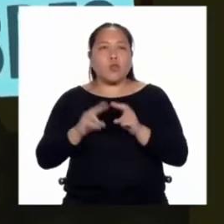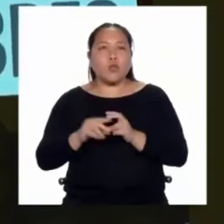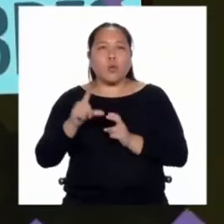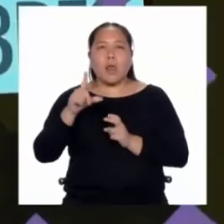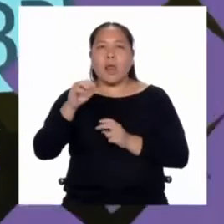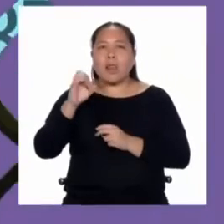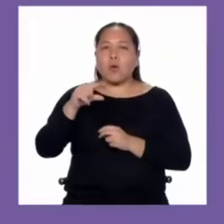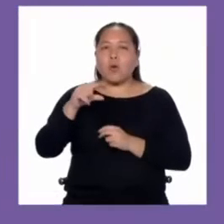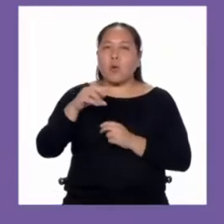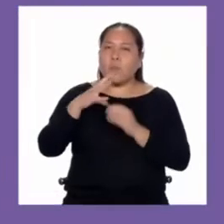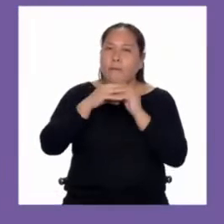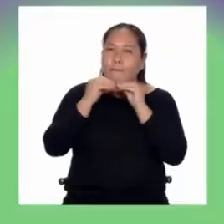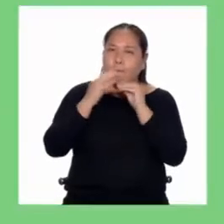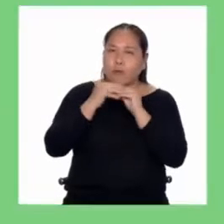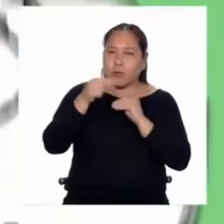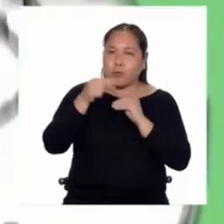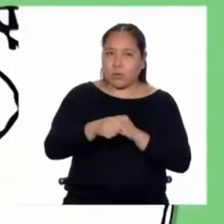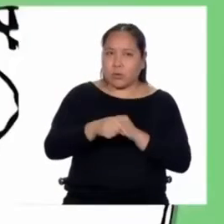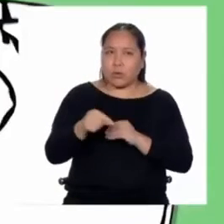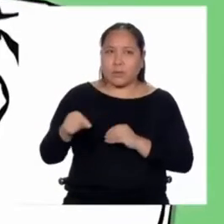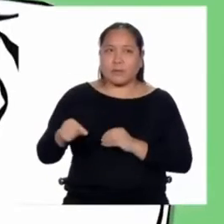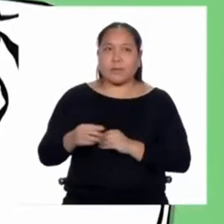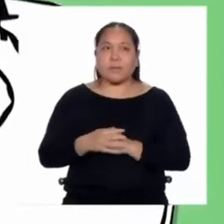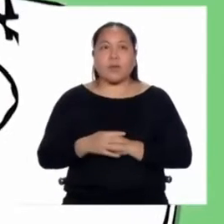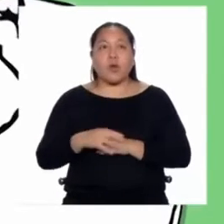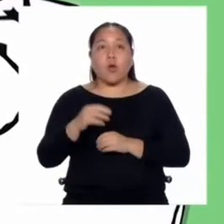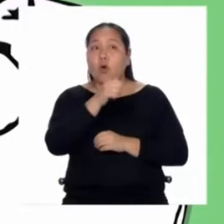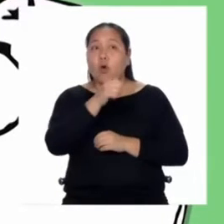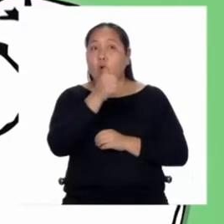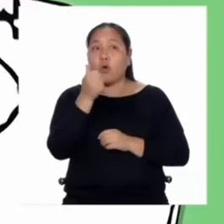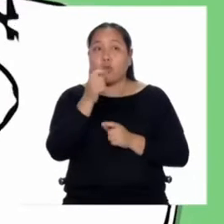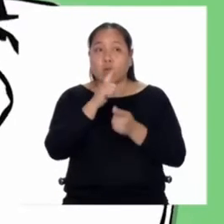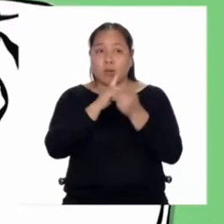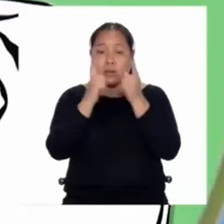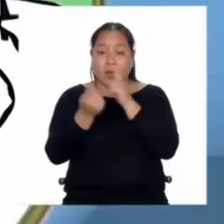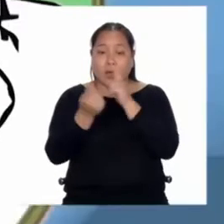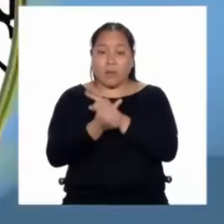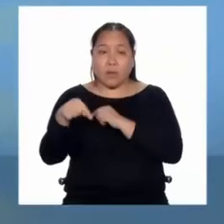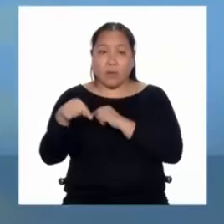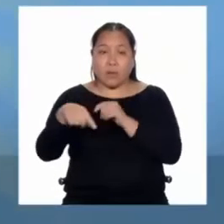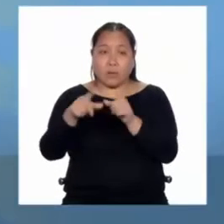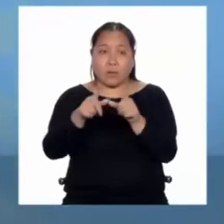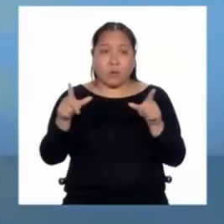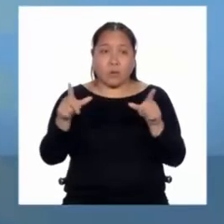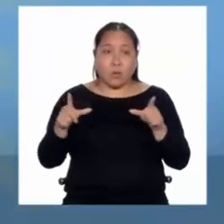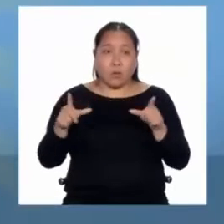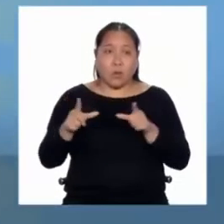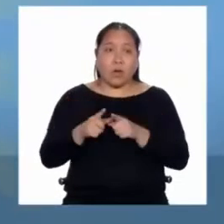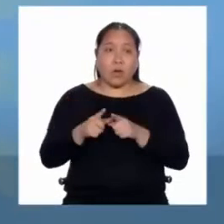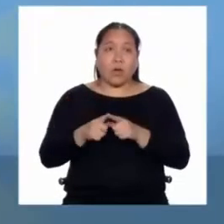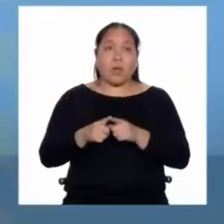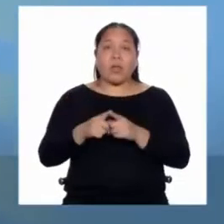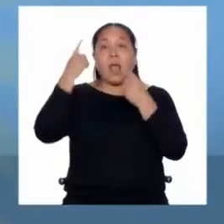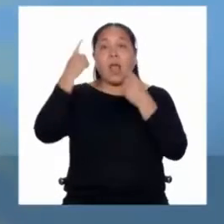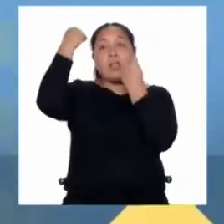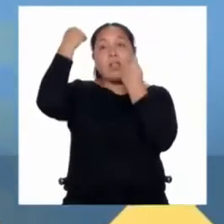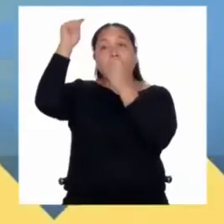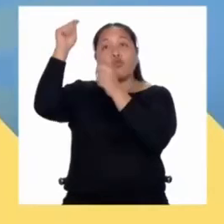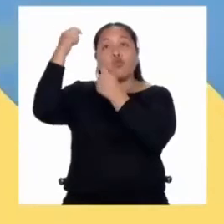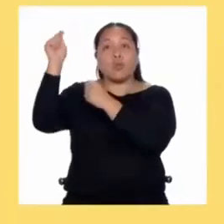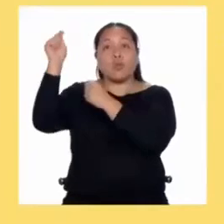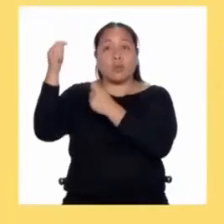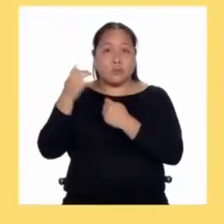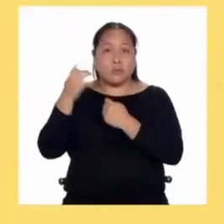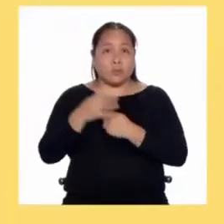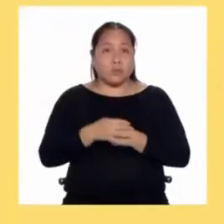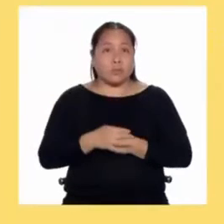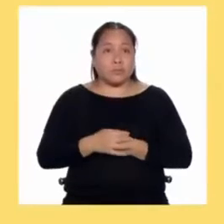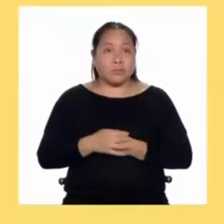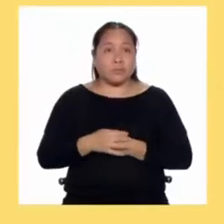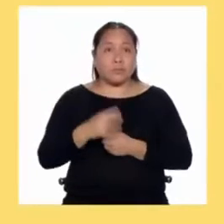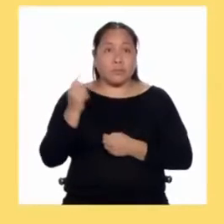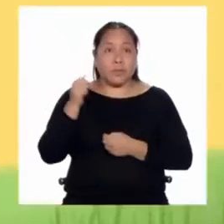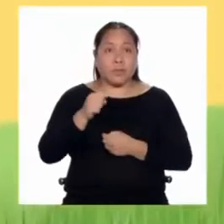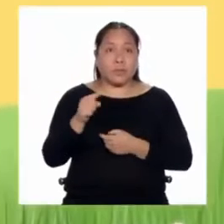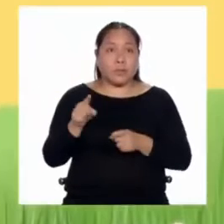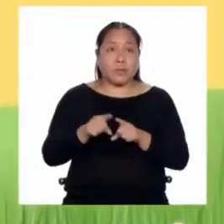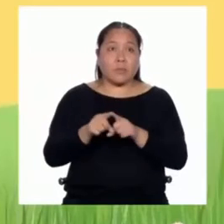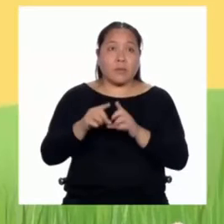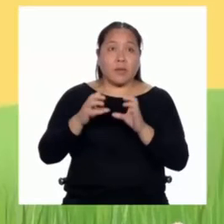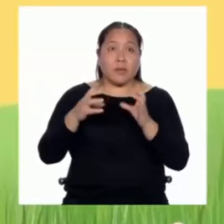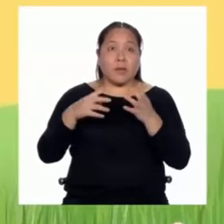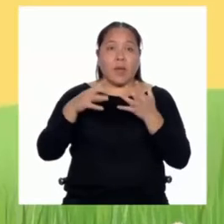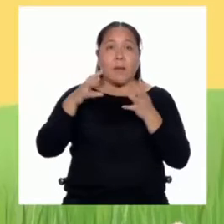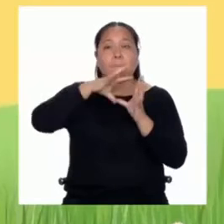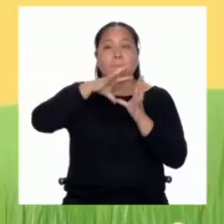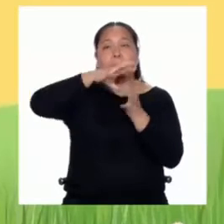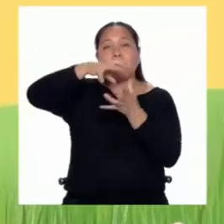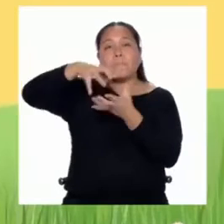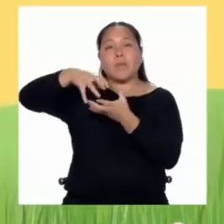frutas. Otra de las cosas que se ha transformado en esta zona ha sido la actividad del turismo. En lo que respecta al medio